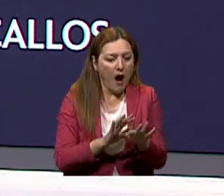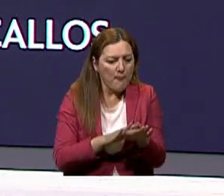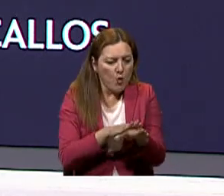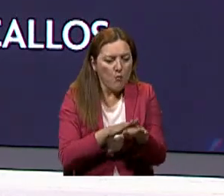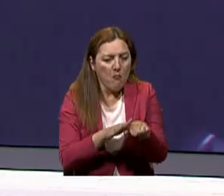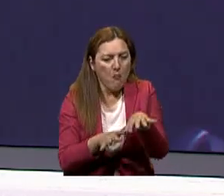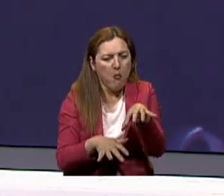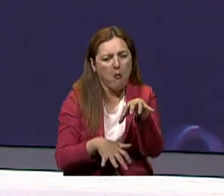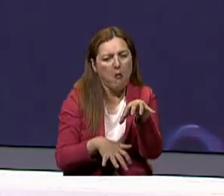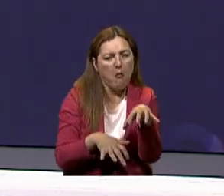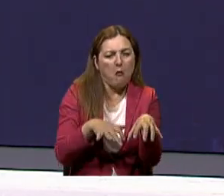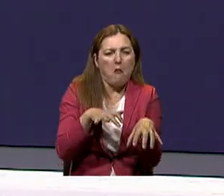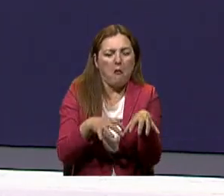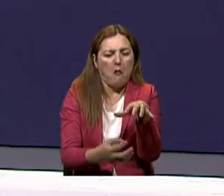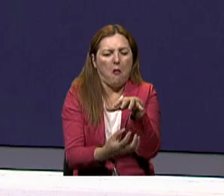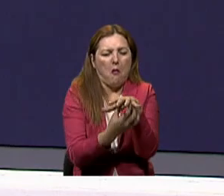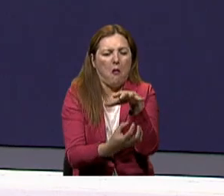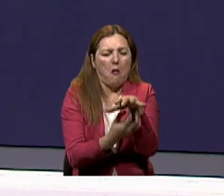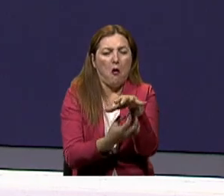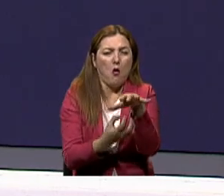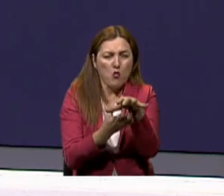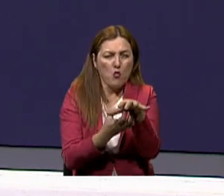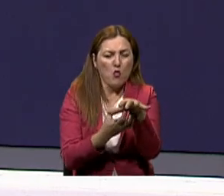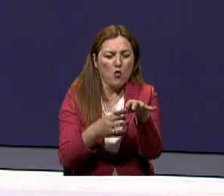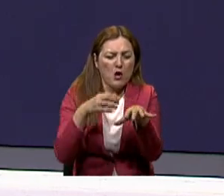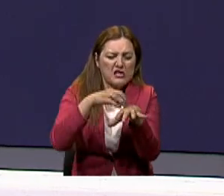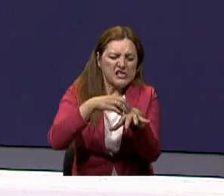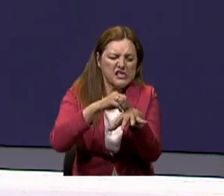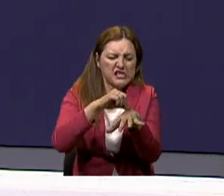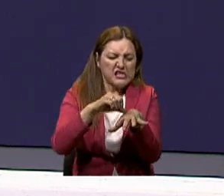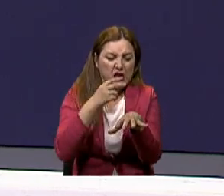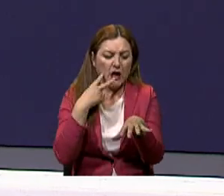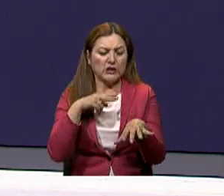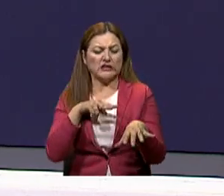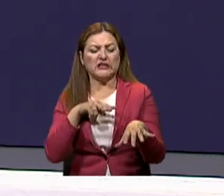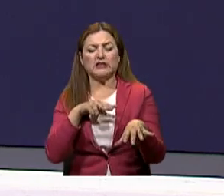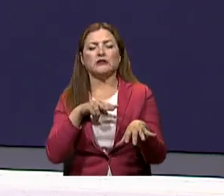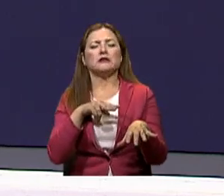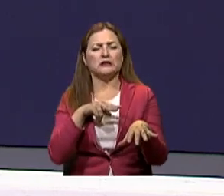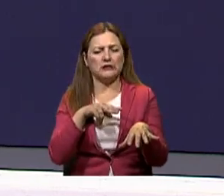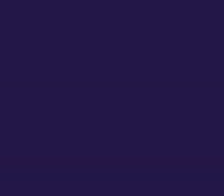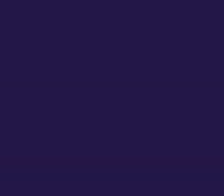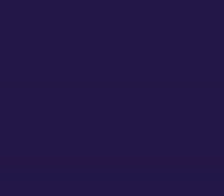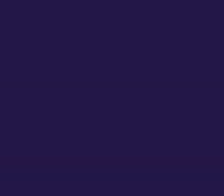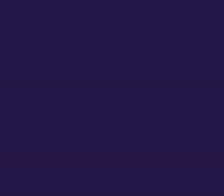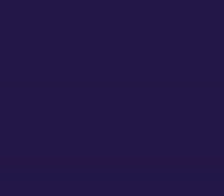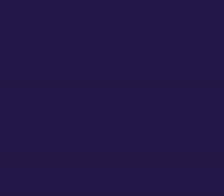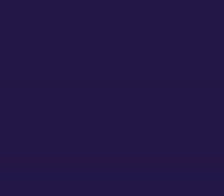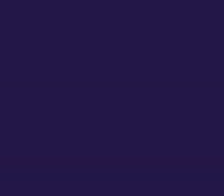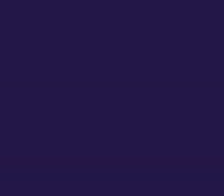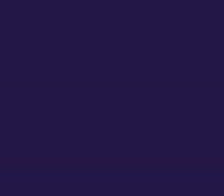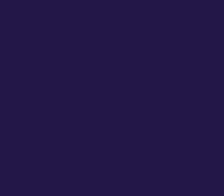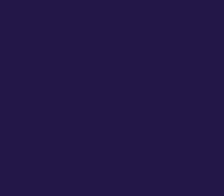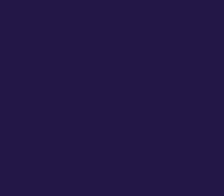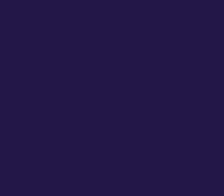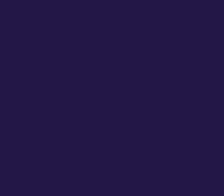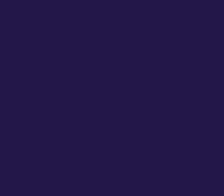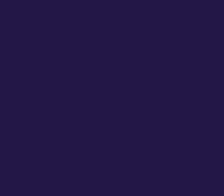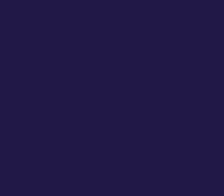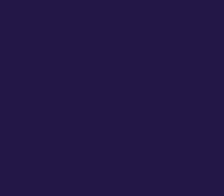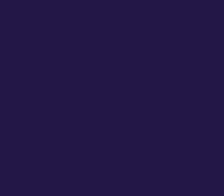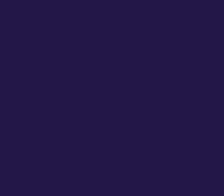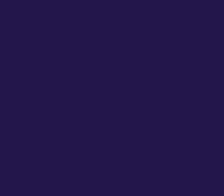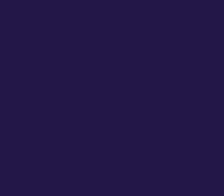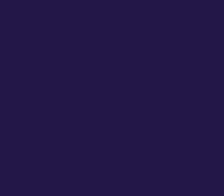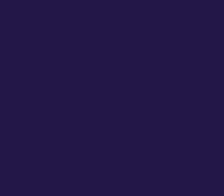úlceras, estos callos que se hacen crónicos y obviamente lesiones visibles. ¿Cómo diagnosticamos el pie diabético? Con un examen físico